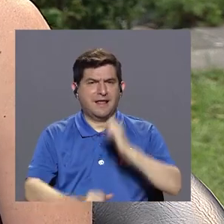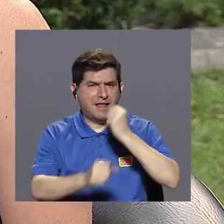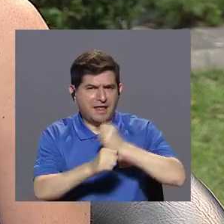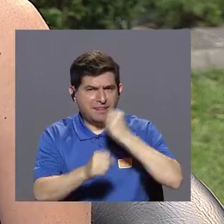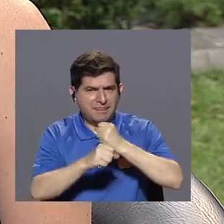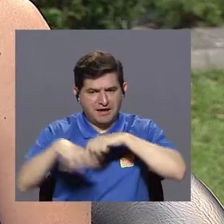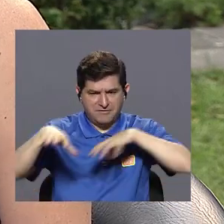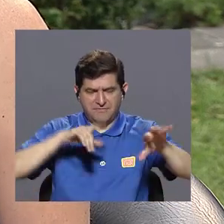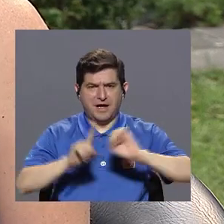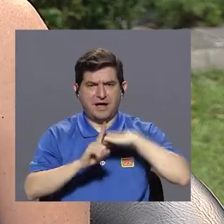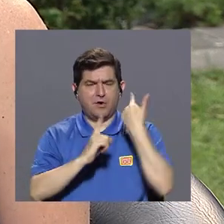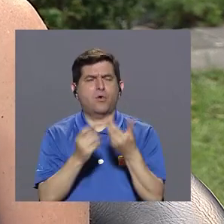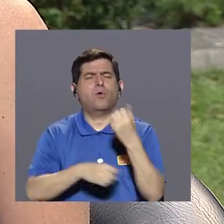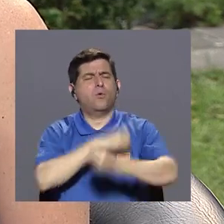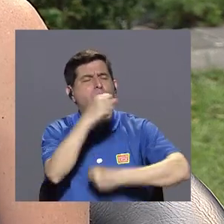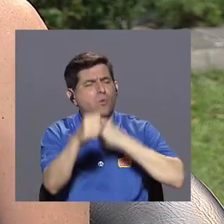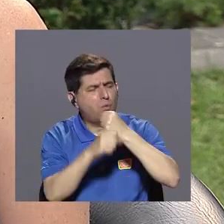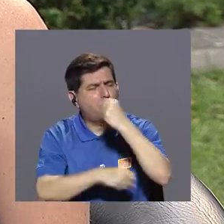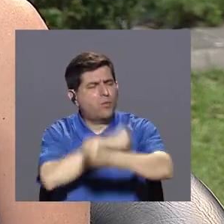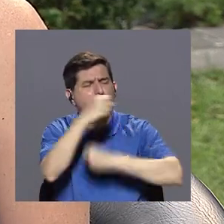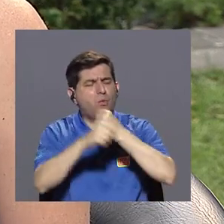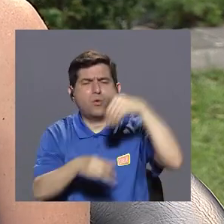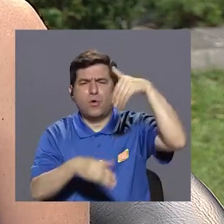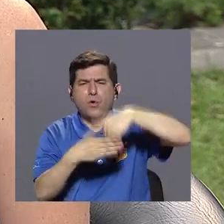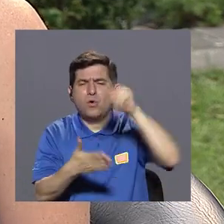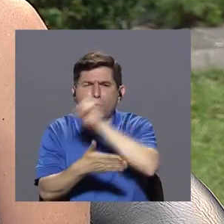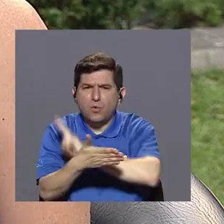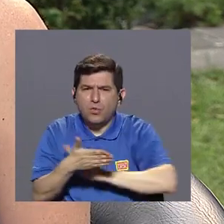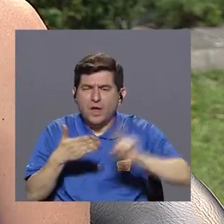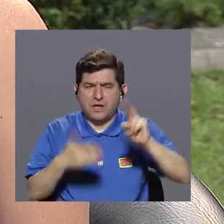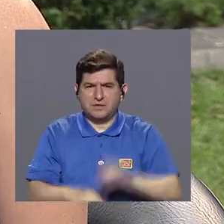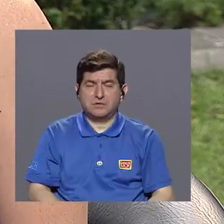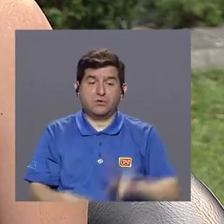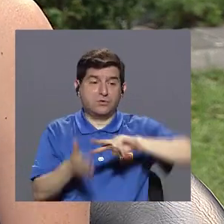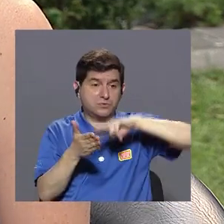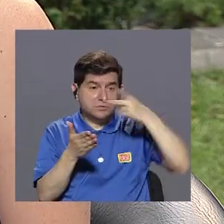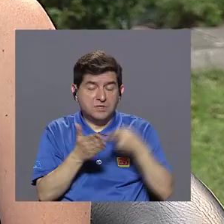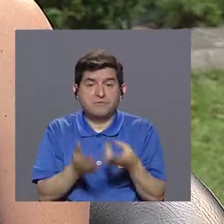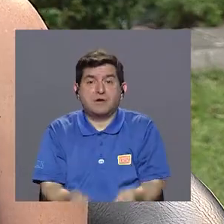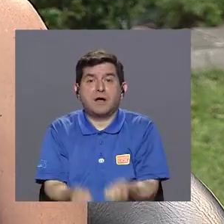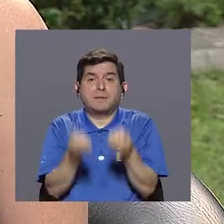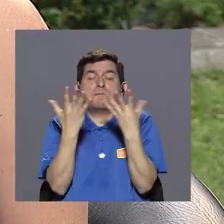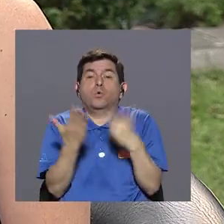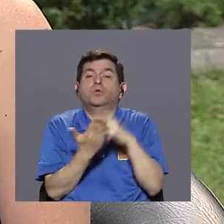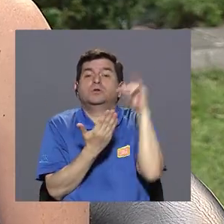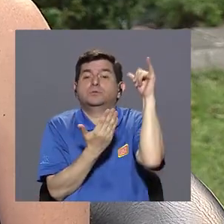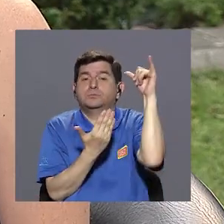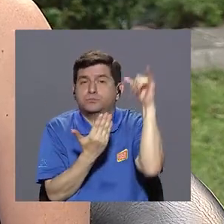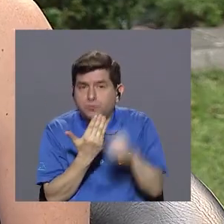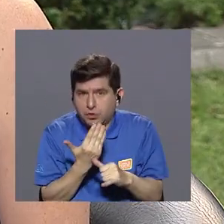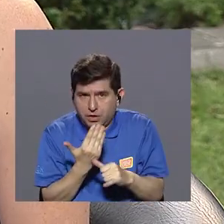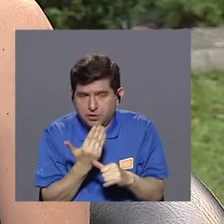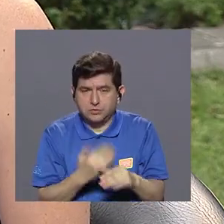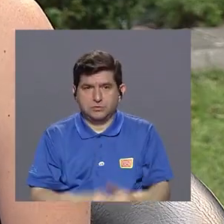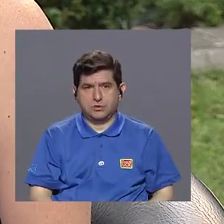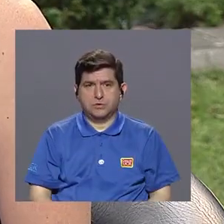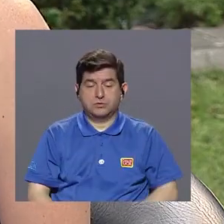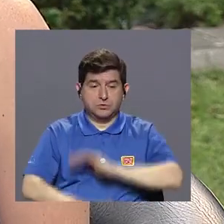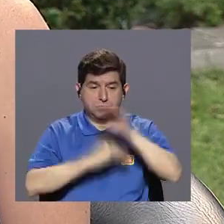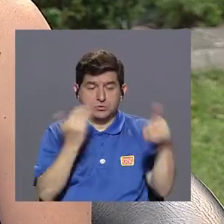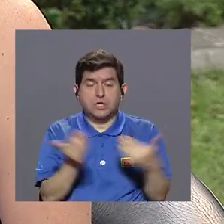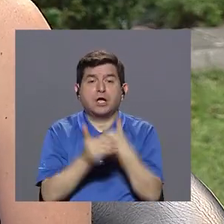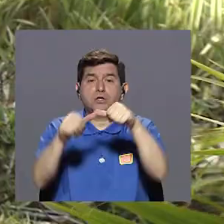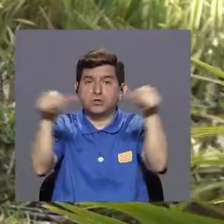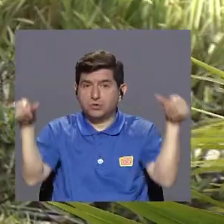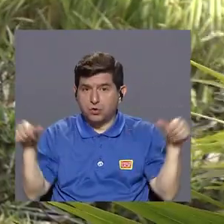El trabajo de acción social tiene muchos años también, ¿verdad?, en la universidad. Y esto ha generado cualquier cantidad de proyectos en